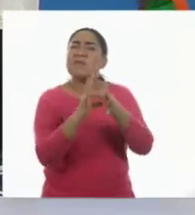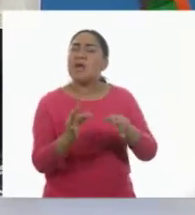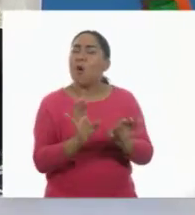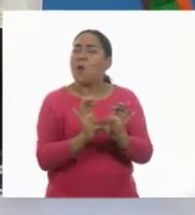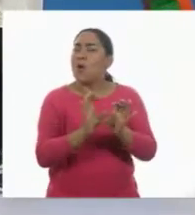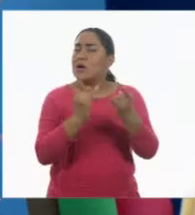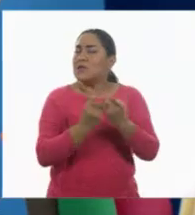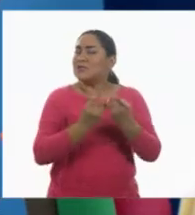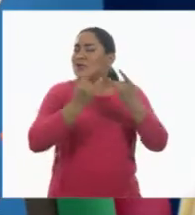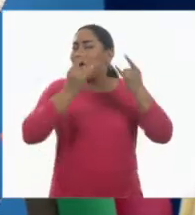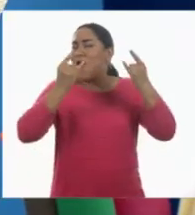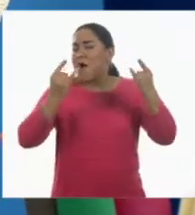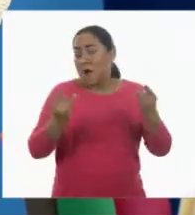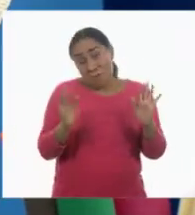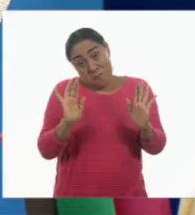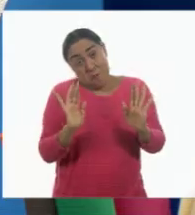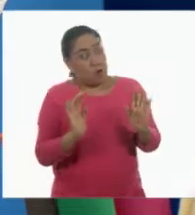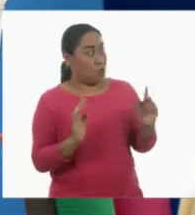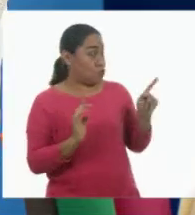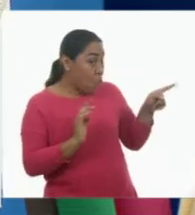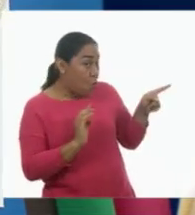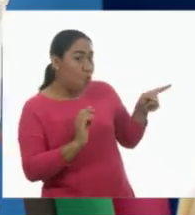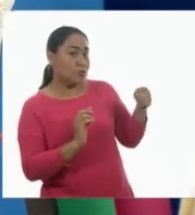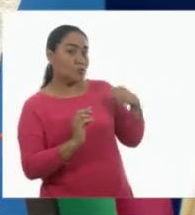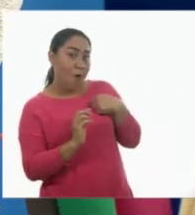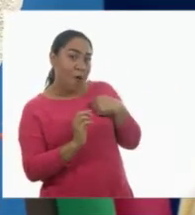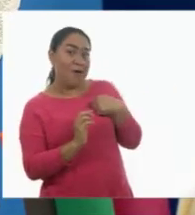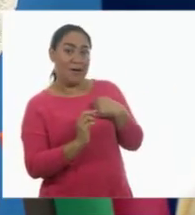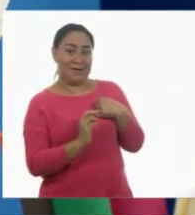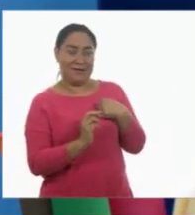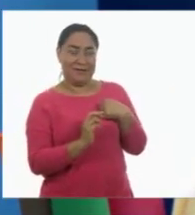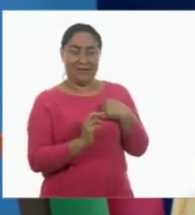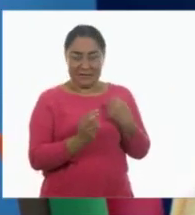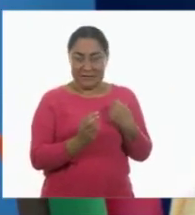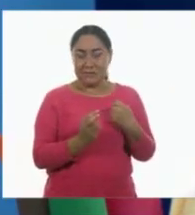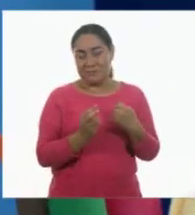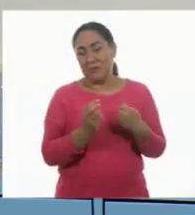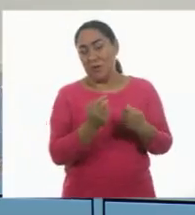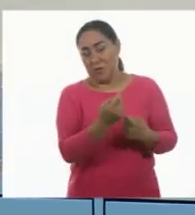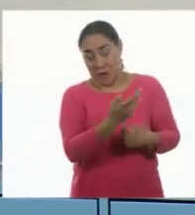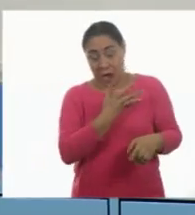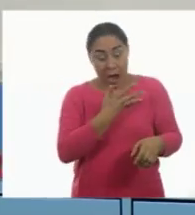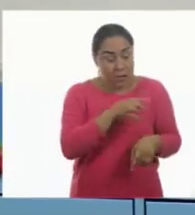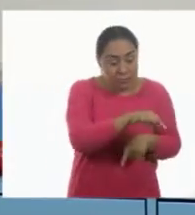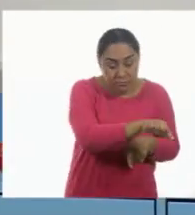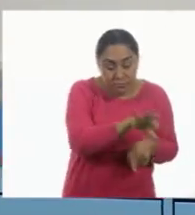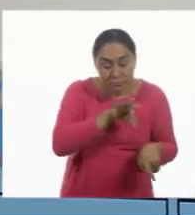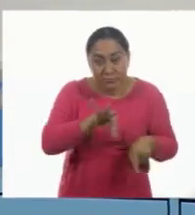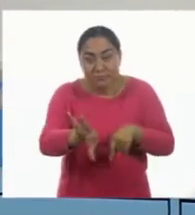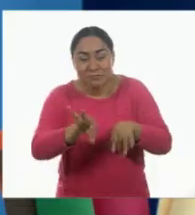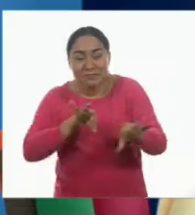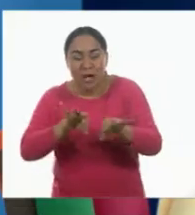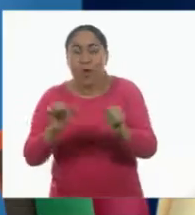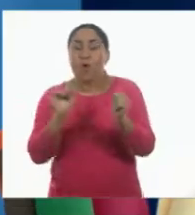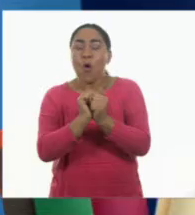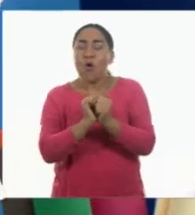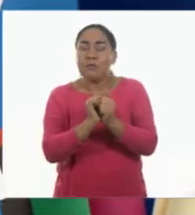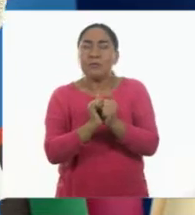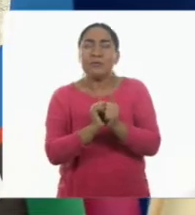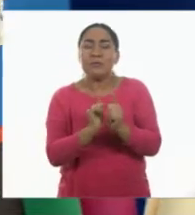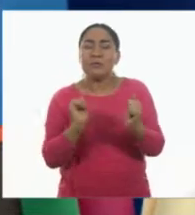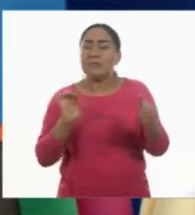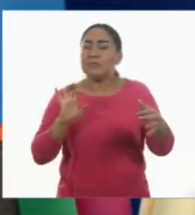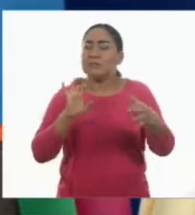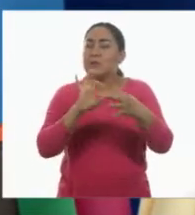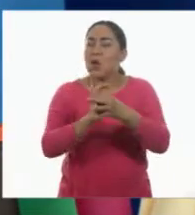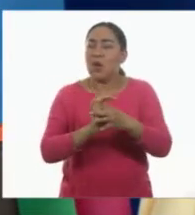tal que tú o yo, las dos, vamos con estos elementos a ver. musicalizar? Te cuento